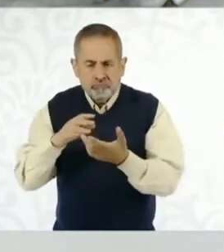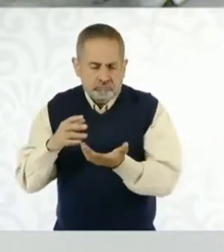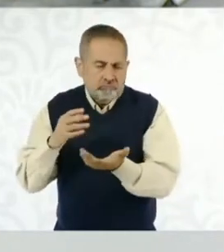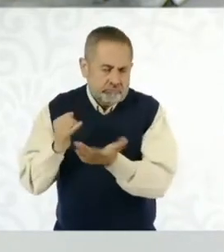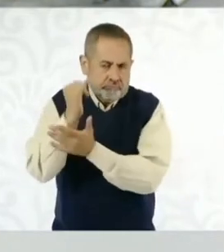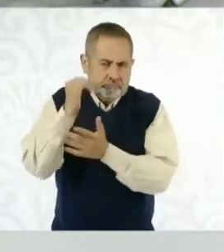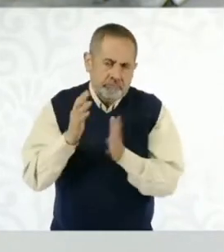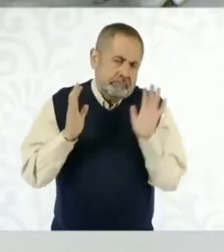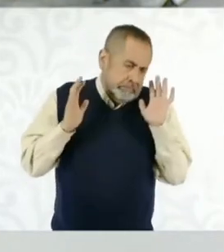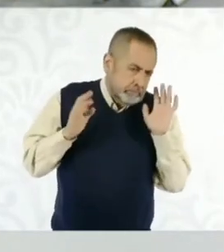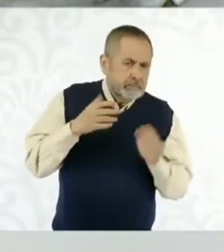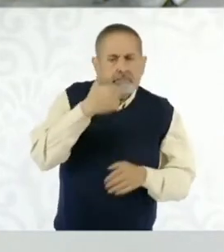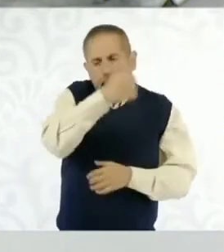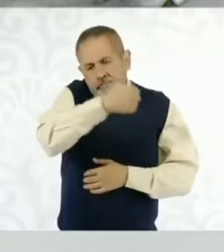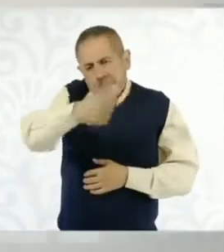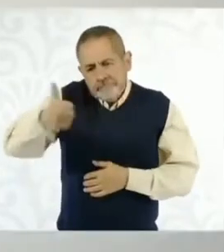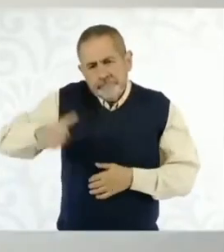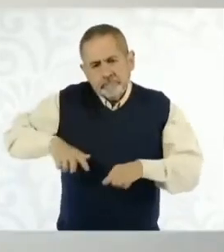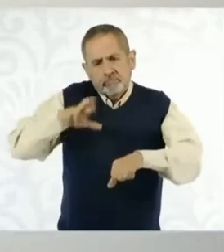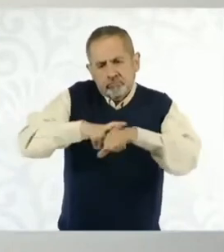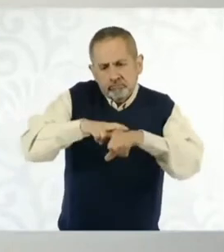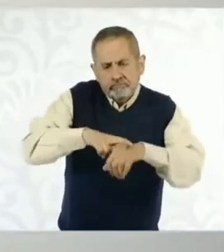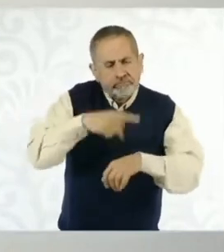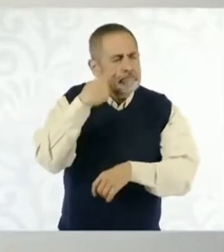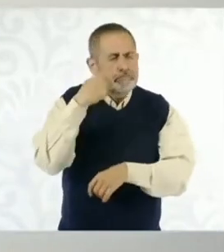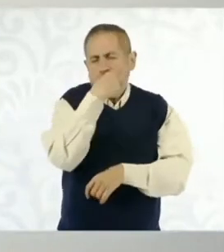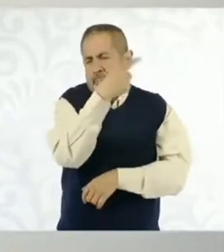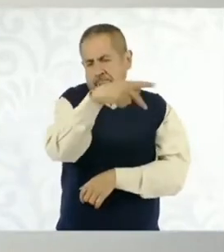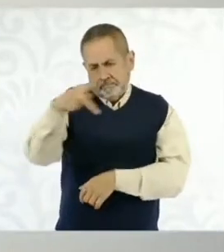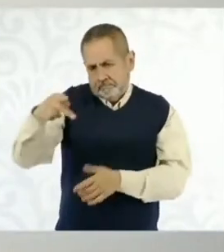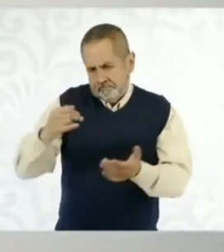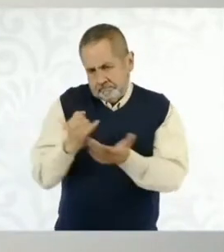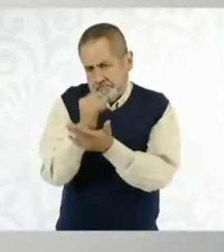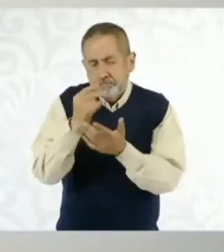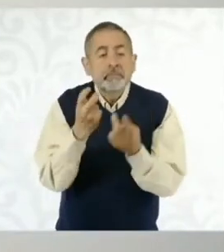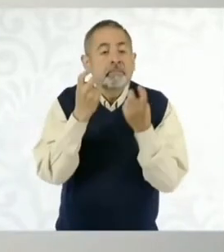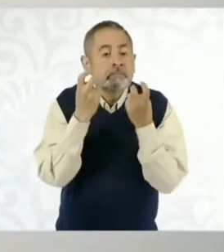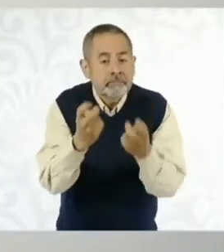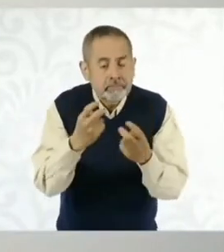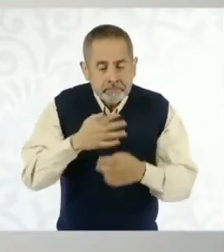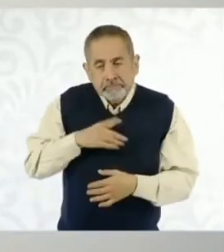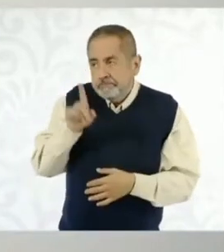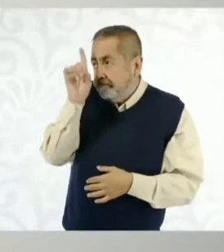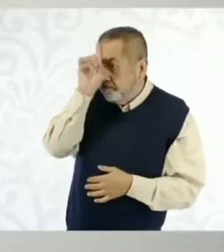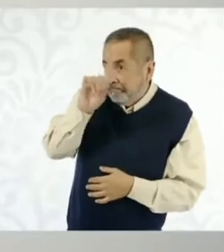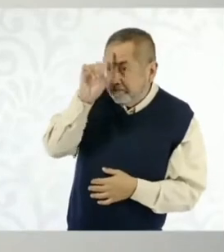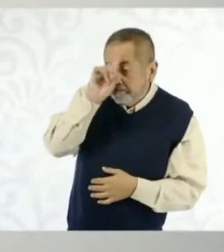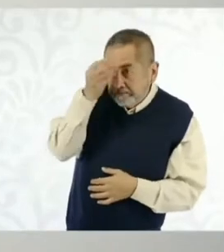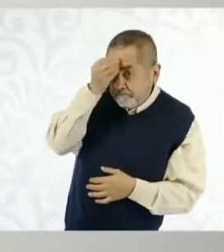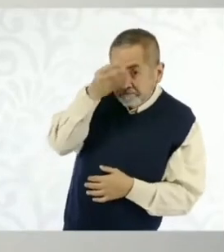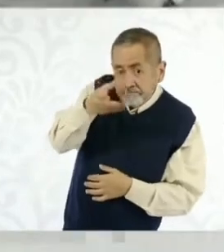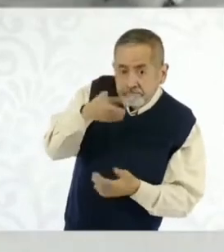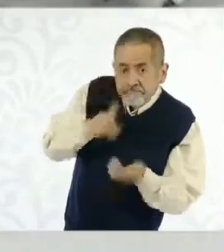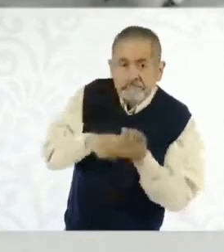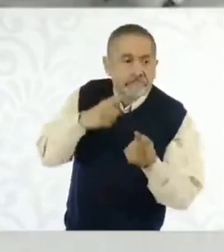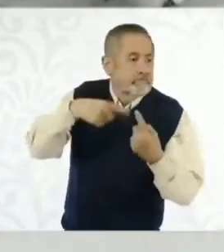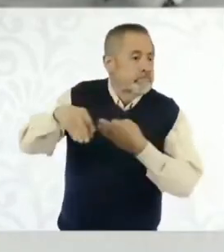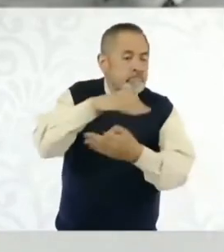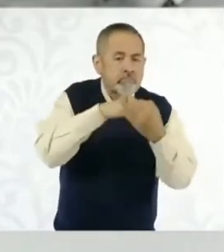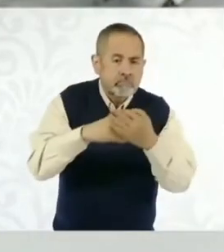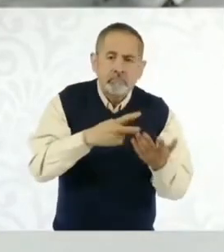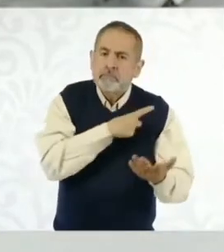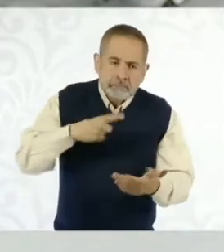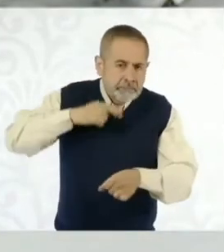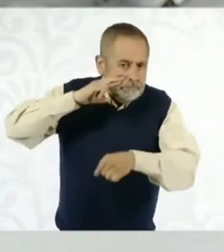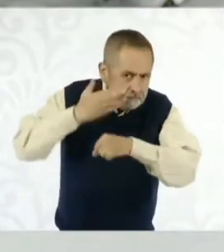decisiones, pero por eso dije es una sugerencia respetable a todos para